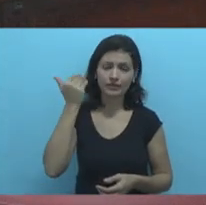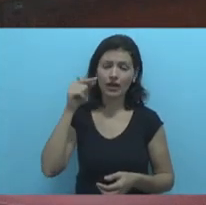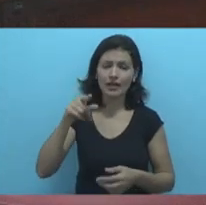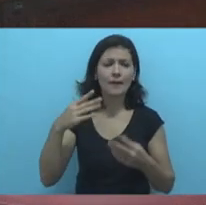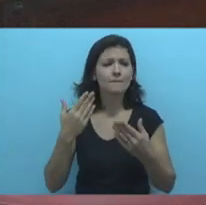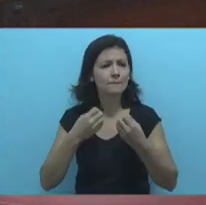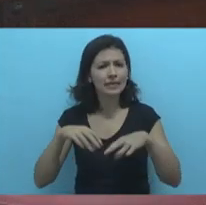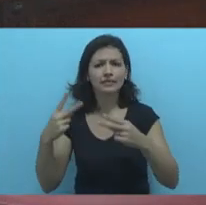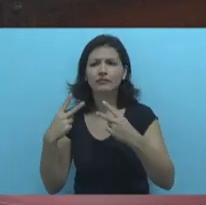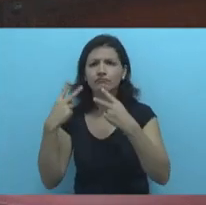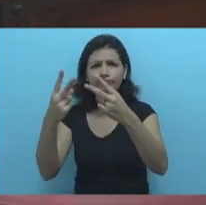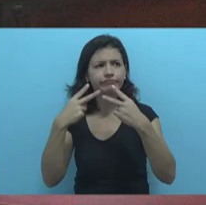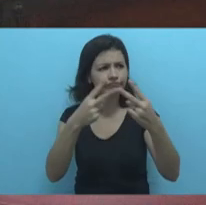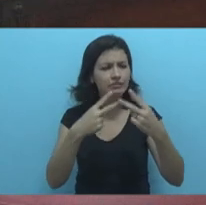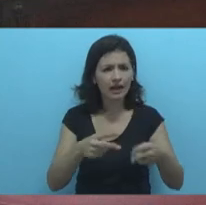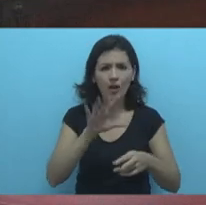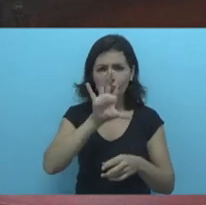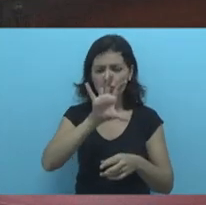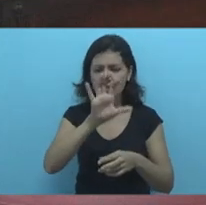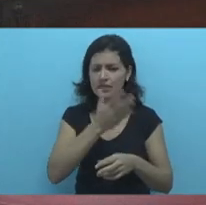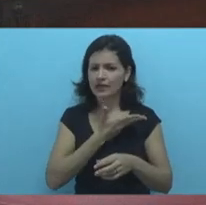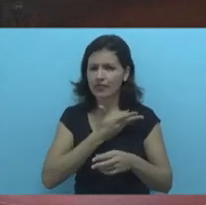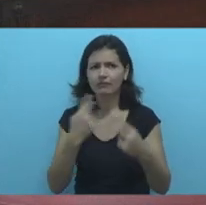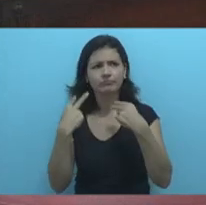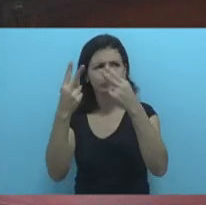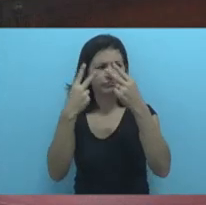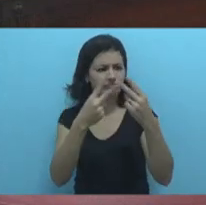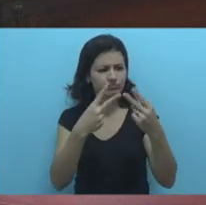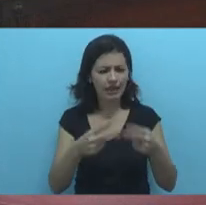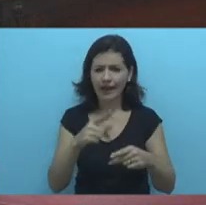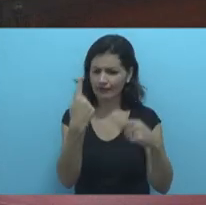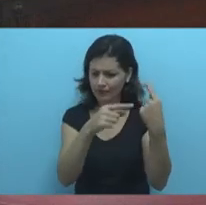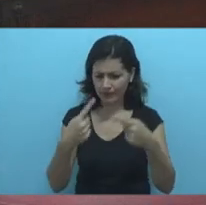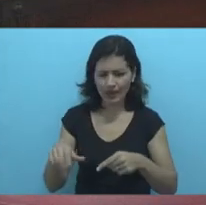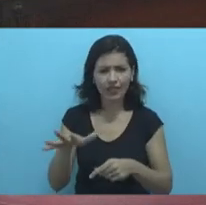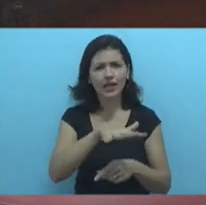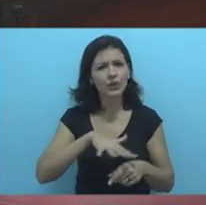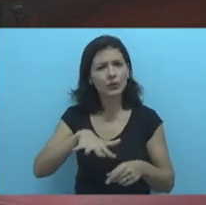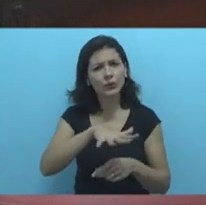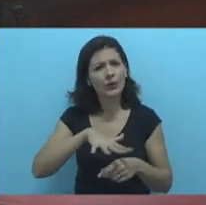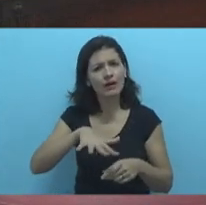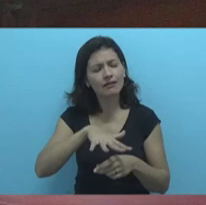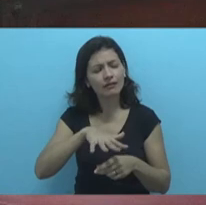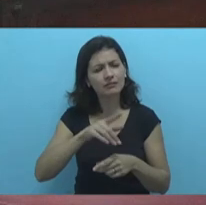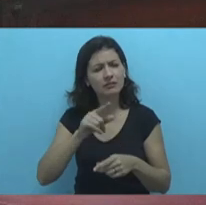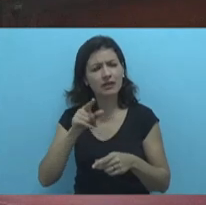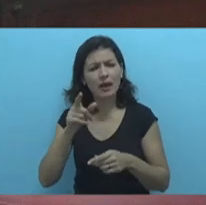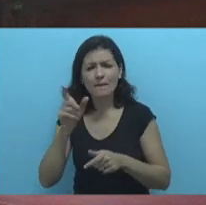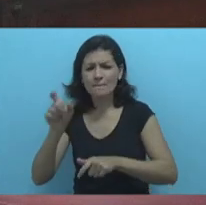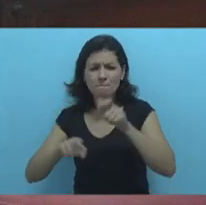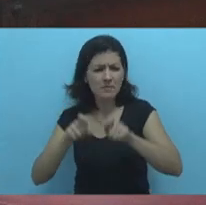nuevamente, se reencuentra casi un año después de haber dejado la gobernación con un enorme respeto y